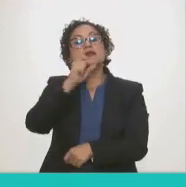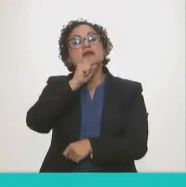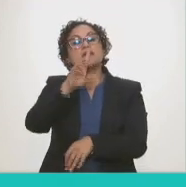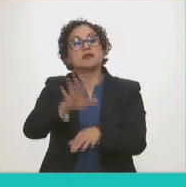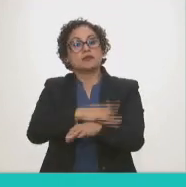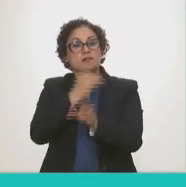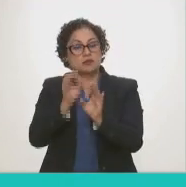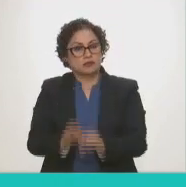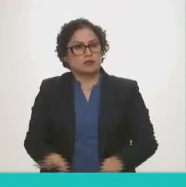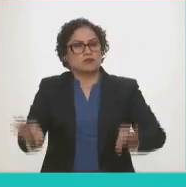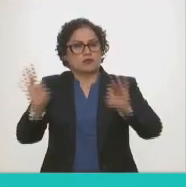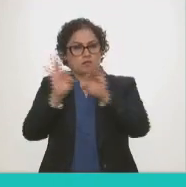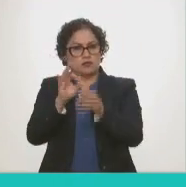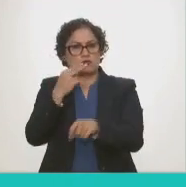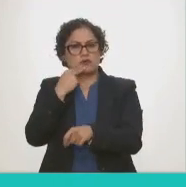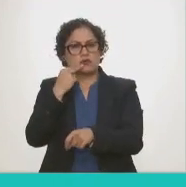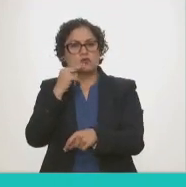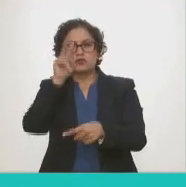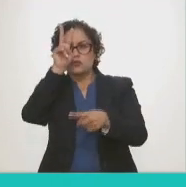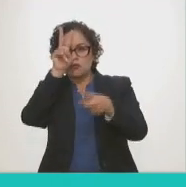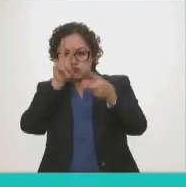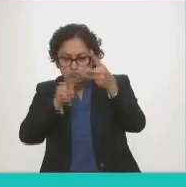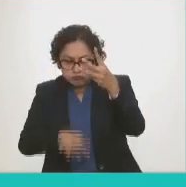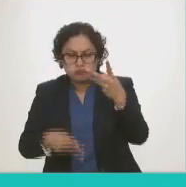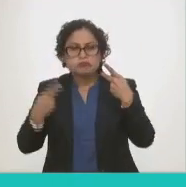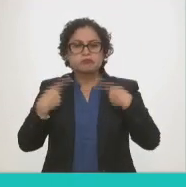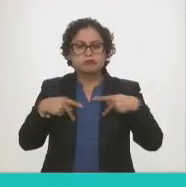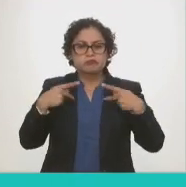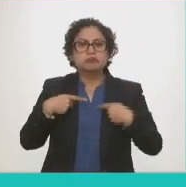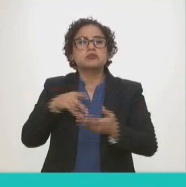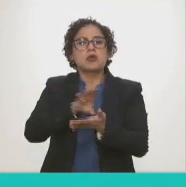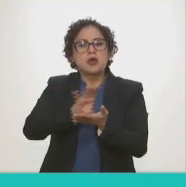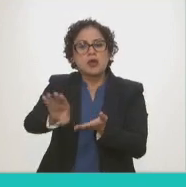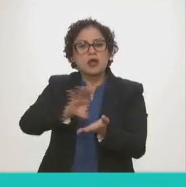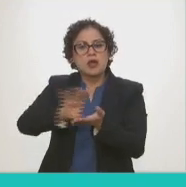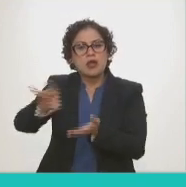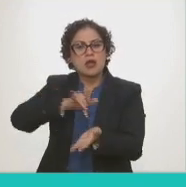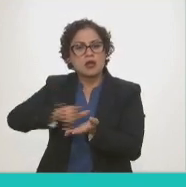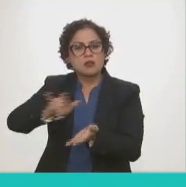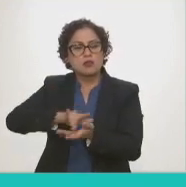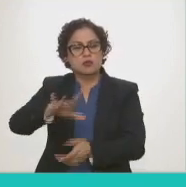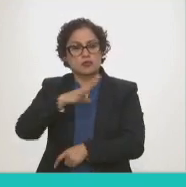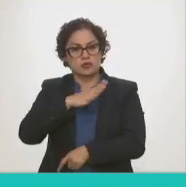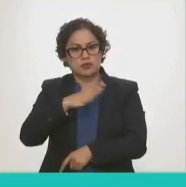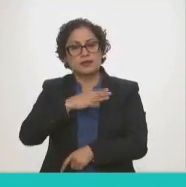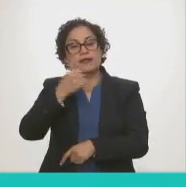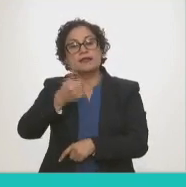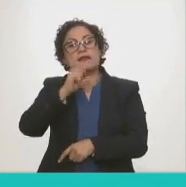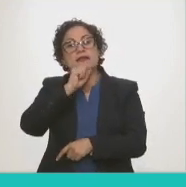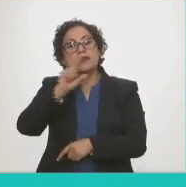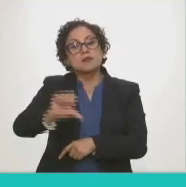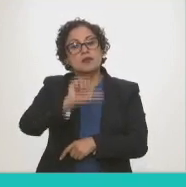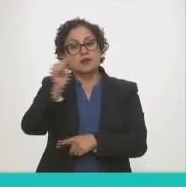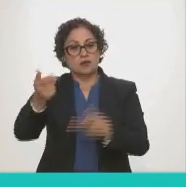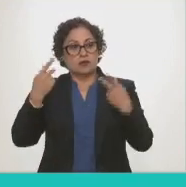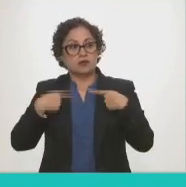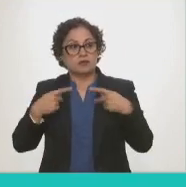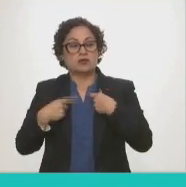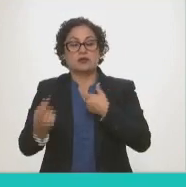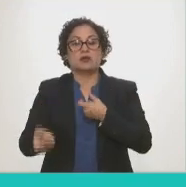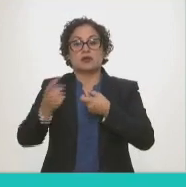conocer las personas que son favorecidas y favorecidos pero también las personas que participen de un programa